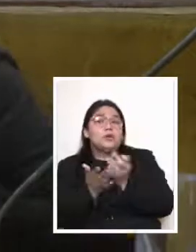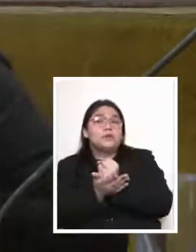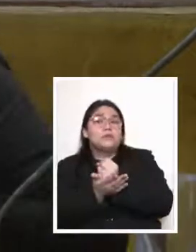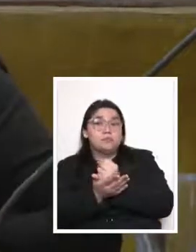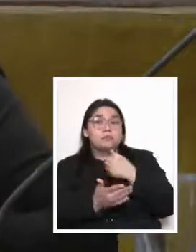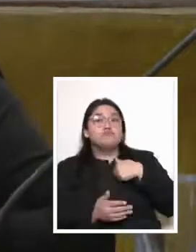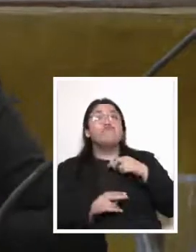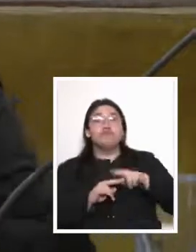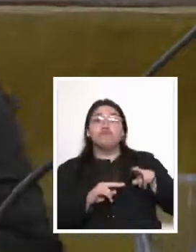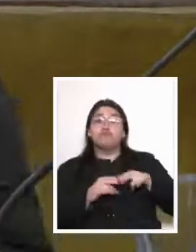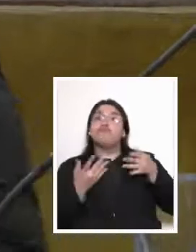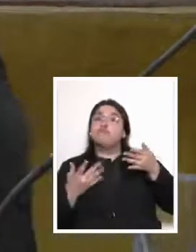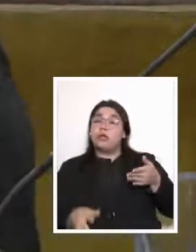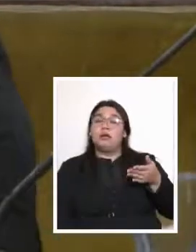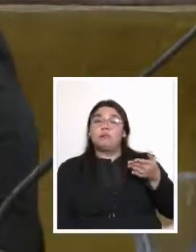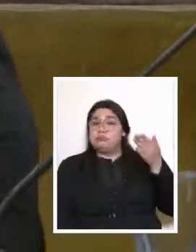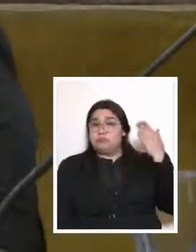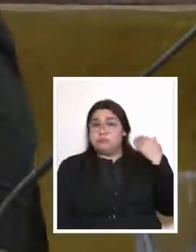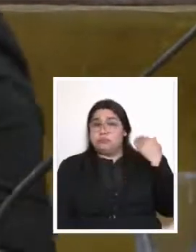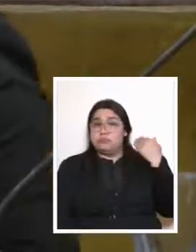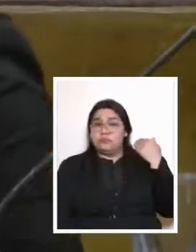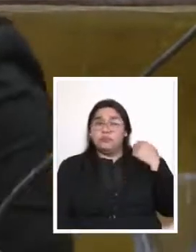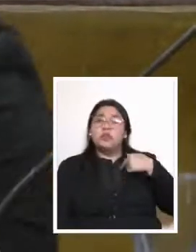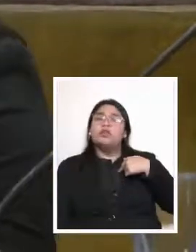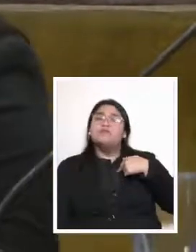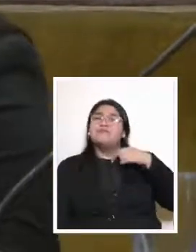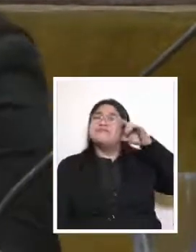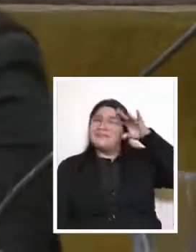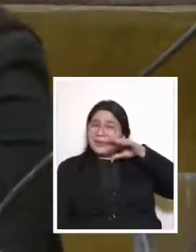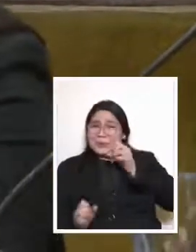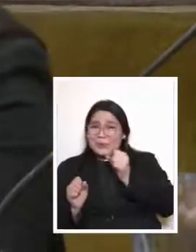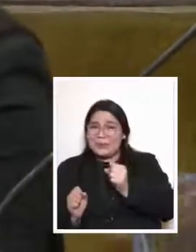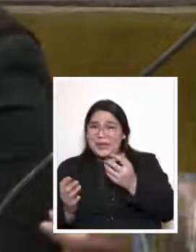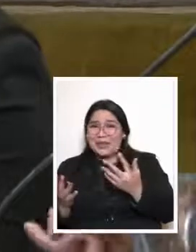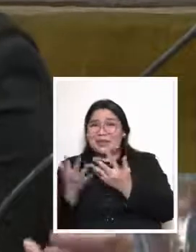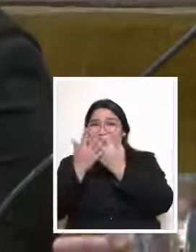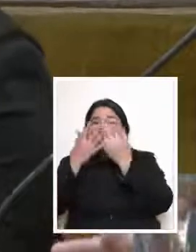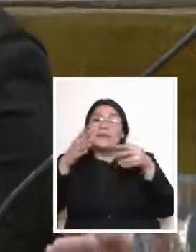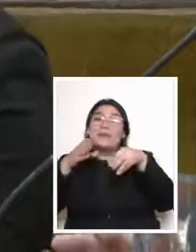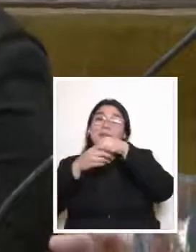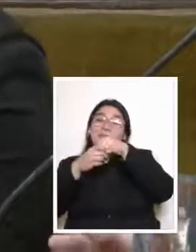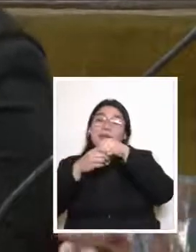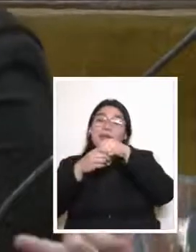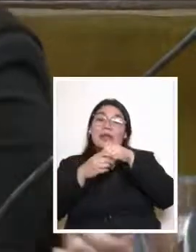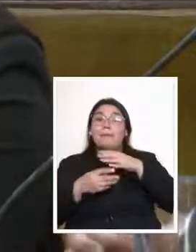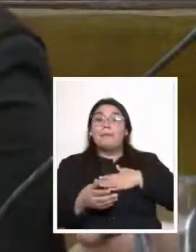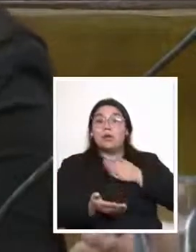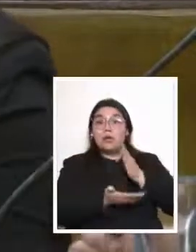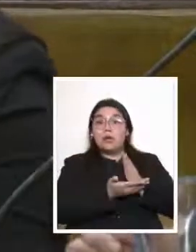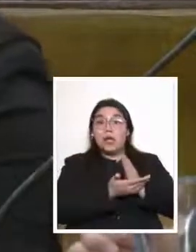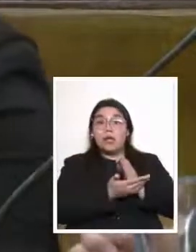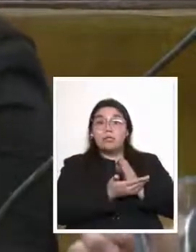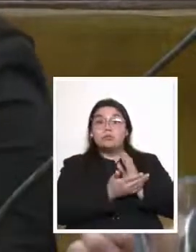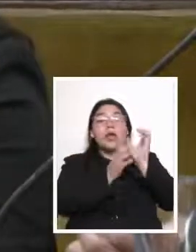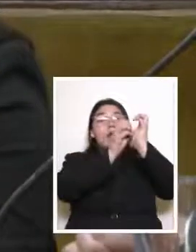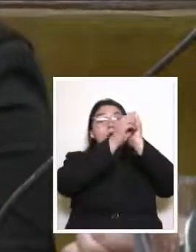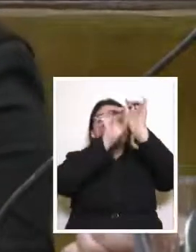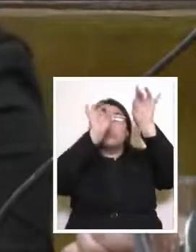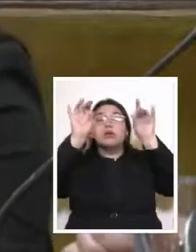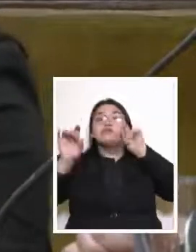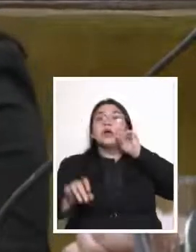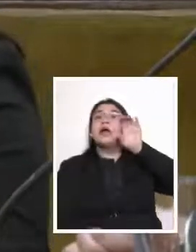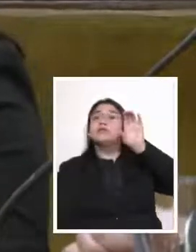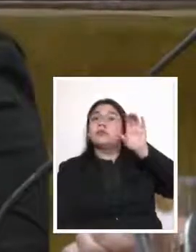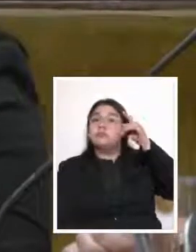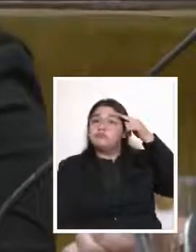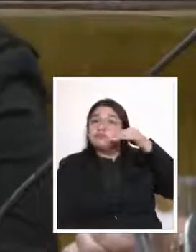lo he hecho, así es que... yo sé que se puede. Astronomía en mi colegio es una asignatura, pero yo también doy clases